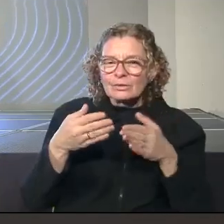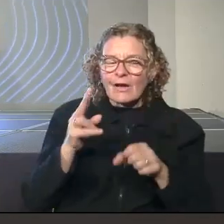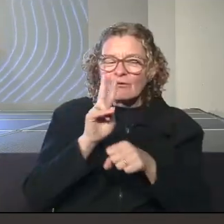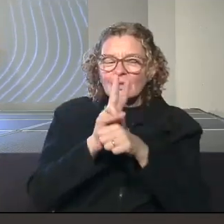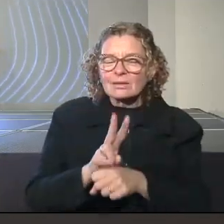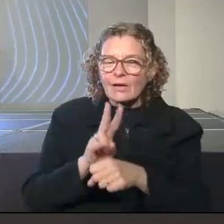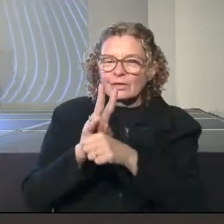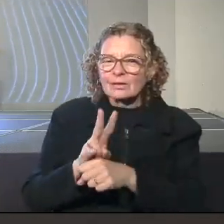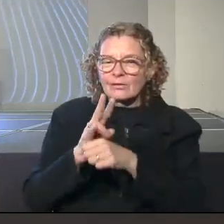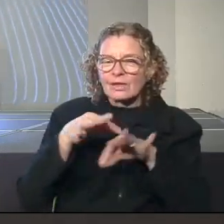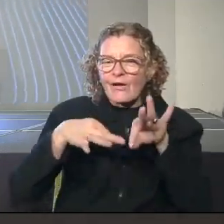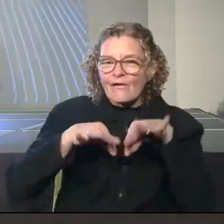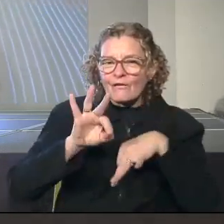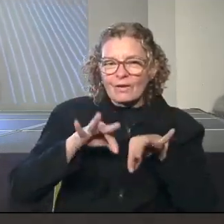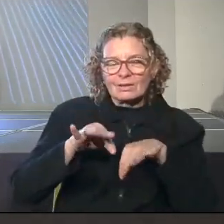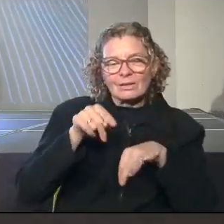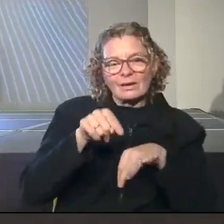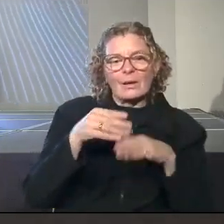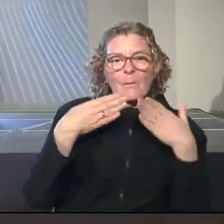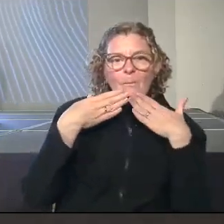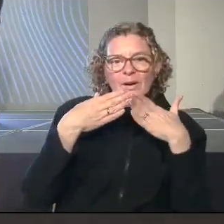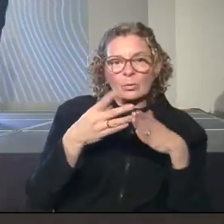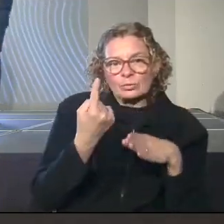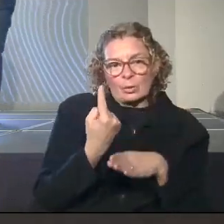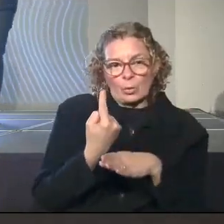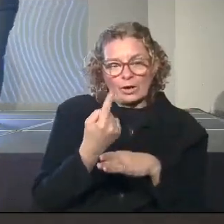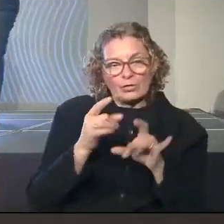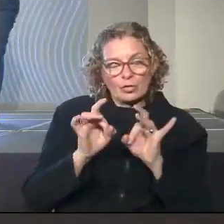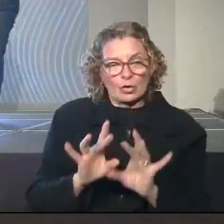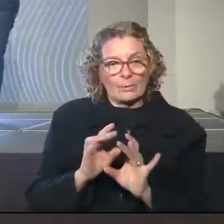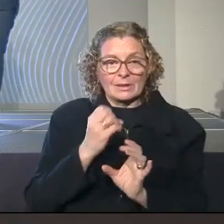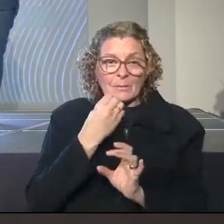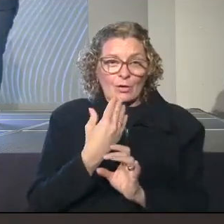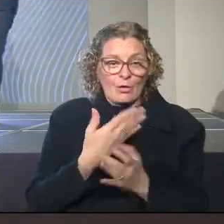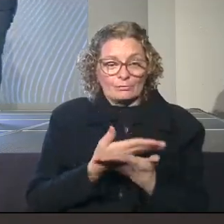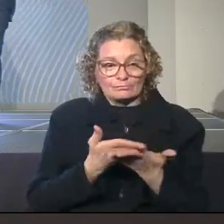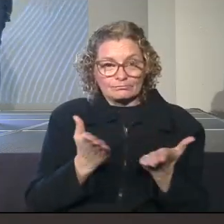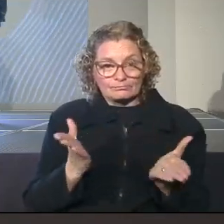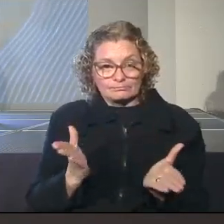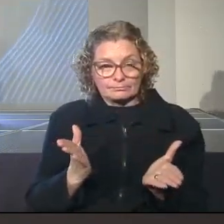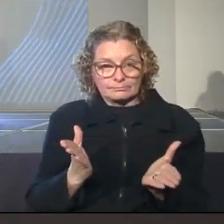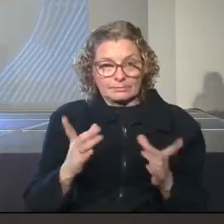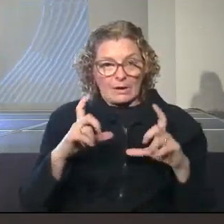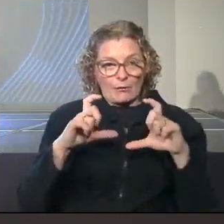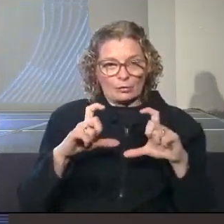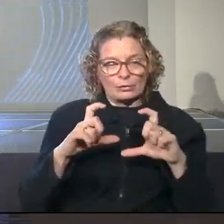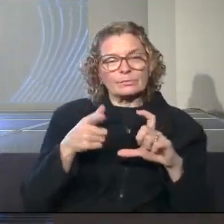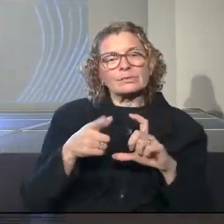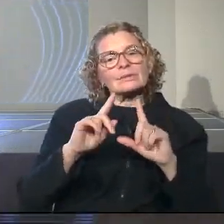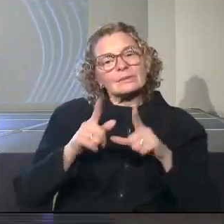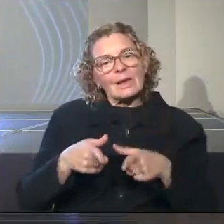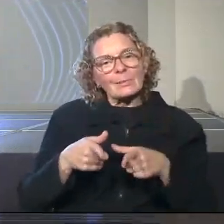las ventas y la gestión de preguntas en una misma, mejora la exposición de la publicación. A su